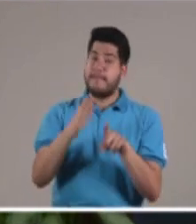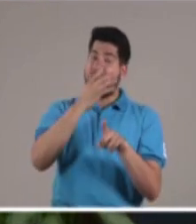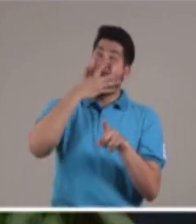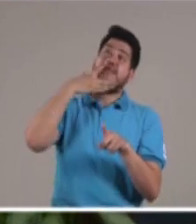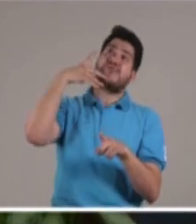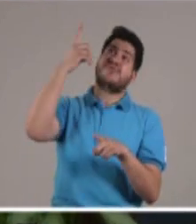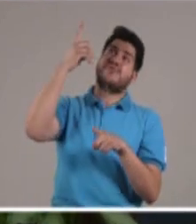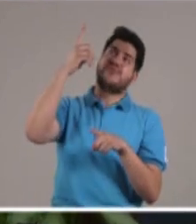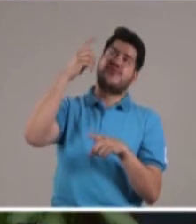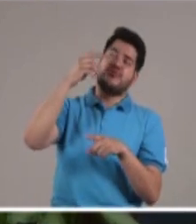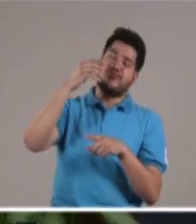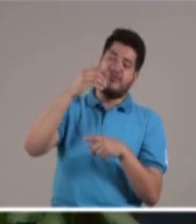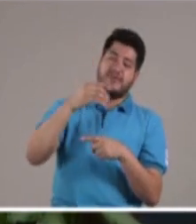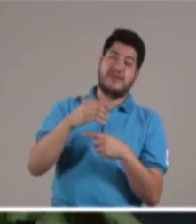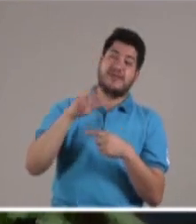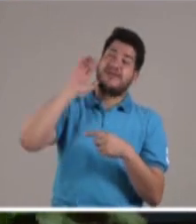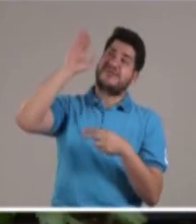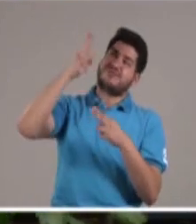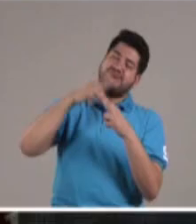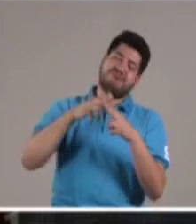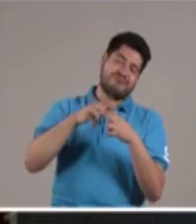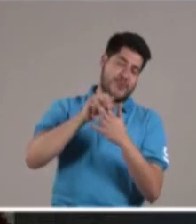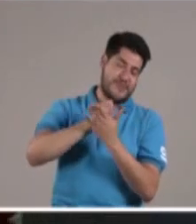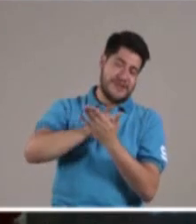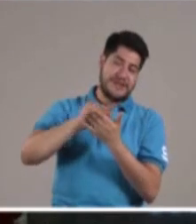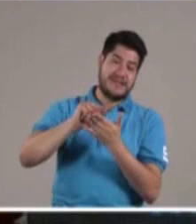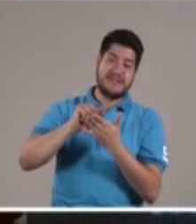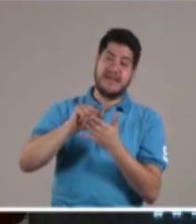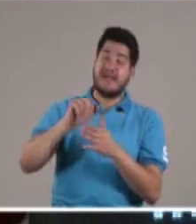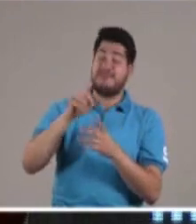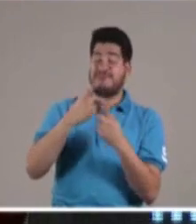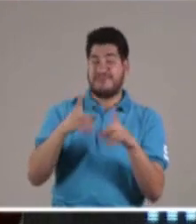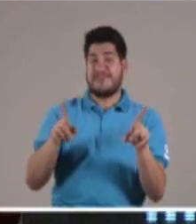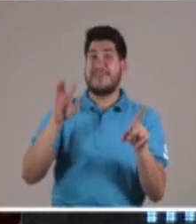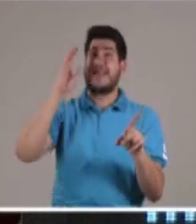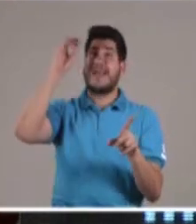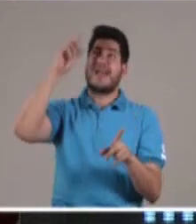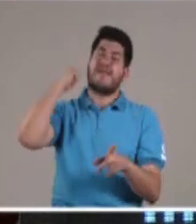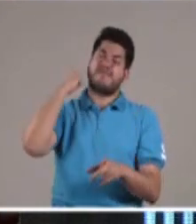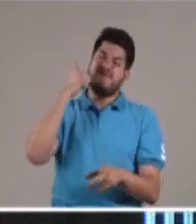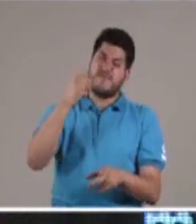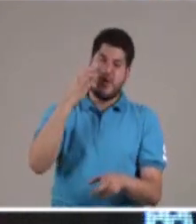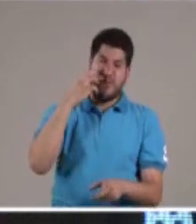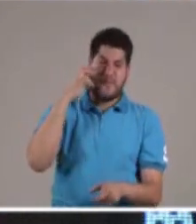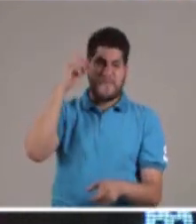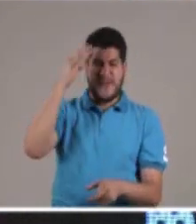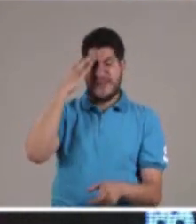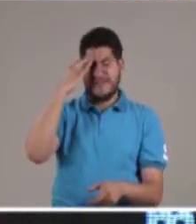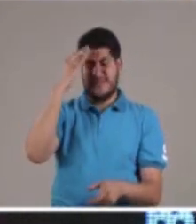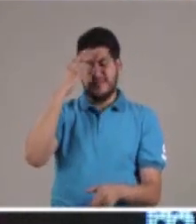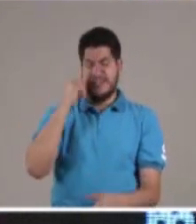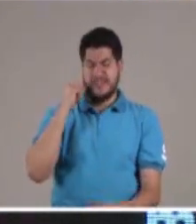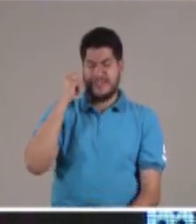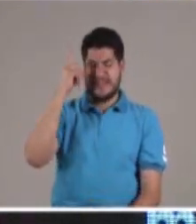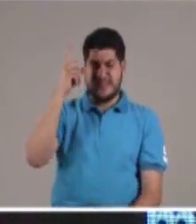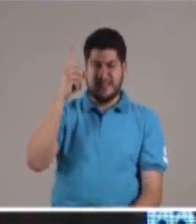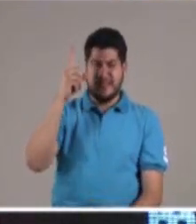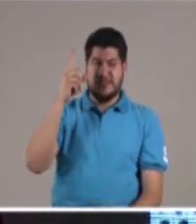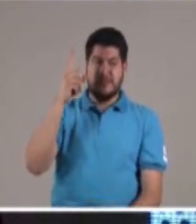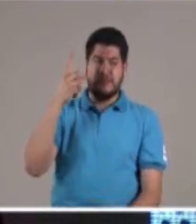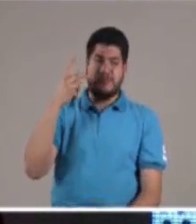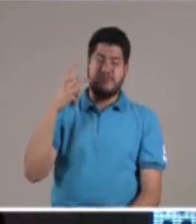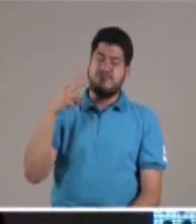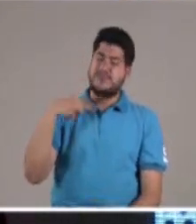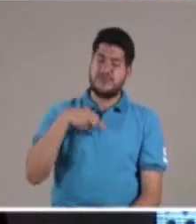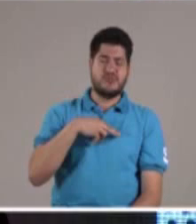bendito sea su santo nombre no es así hermano Qué bueno eres tú padre gracias señor que no